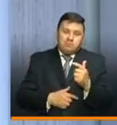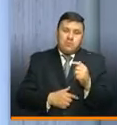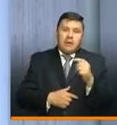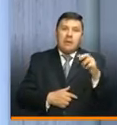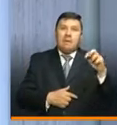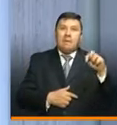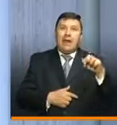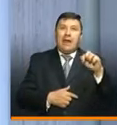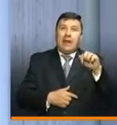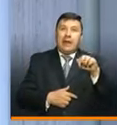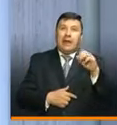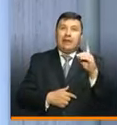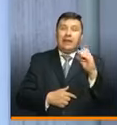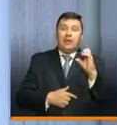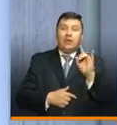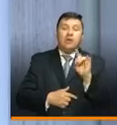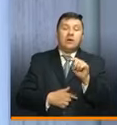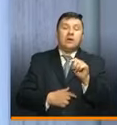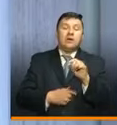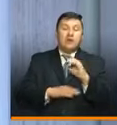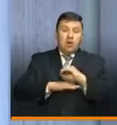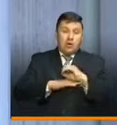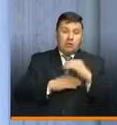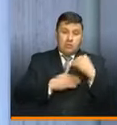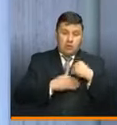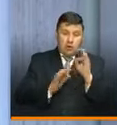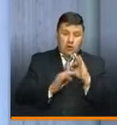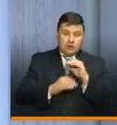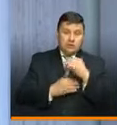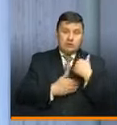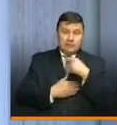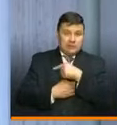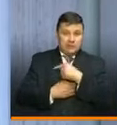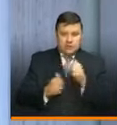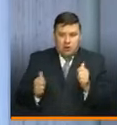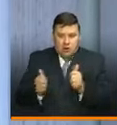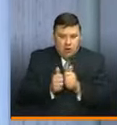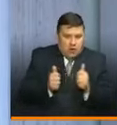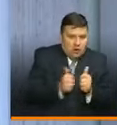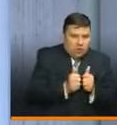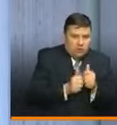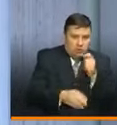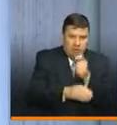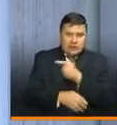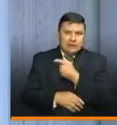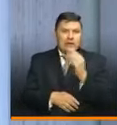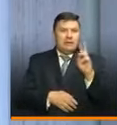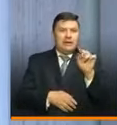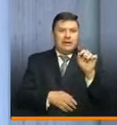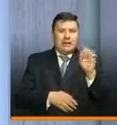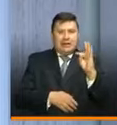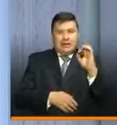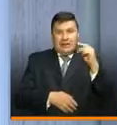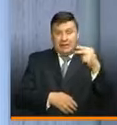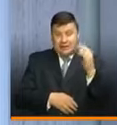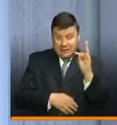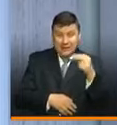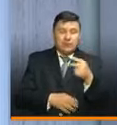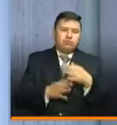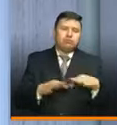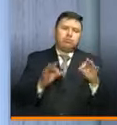PNUD, de la Organización Mundial de la Salud, este acompañamiento de personas tan importantes como Brigitte Baptiste, para nosotros